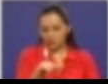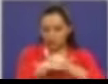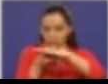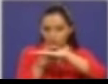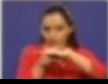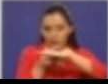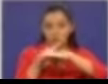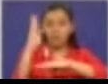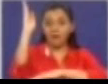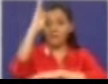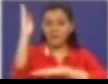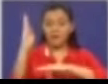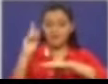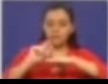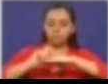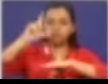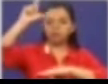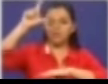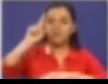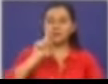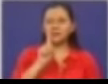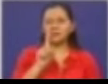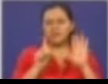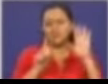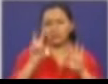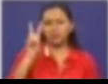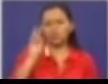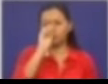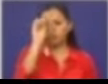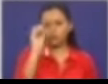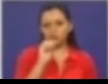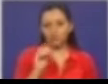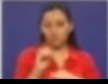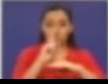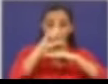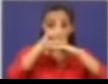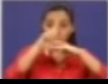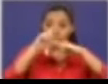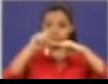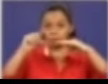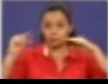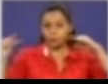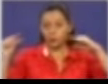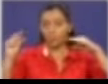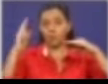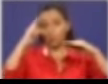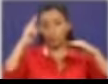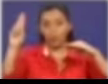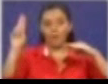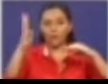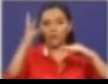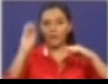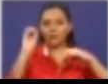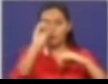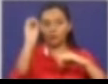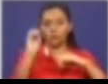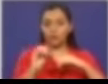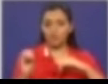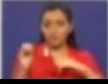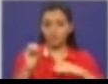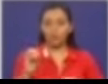Brasil encabeza la lista con casi 62%, pero Uruguay 40%, Colombia